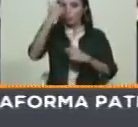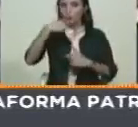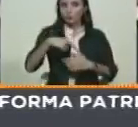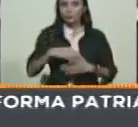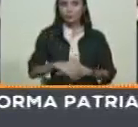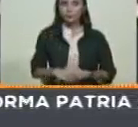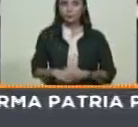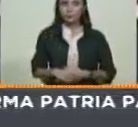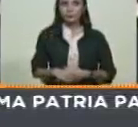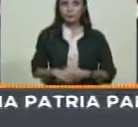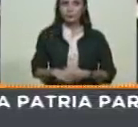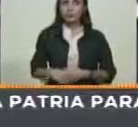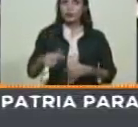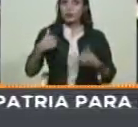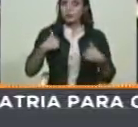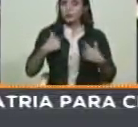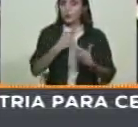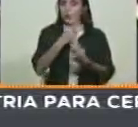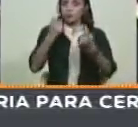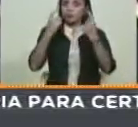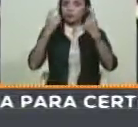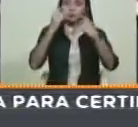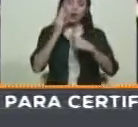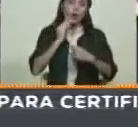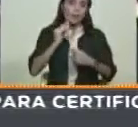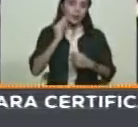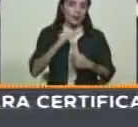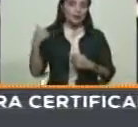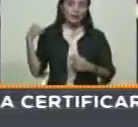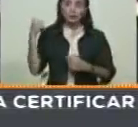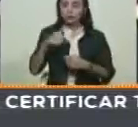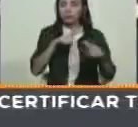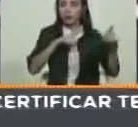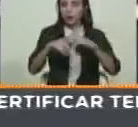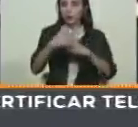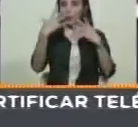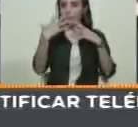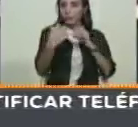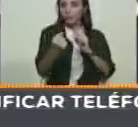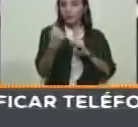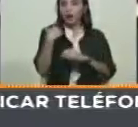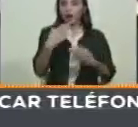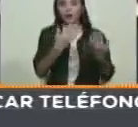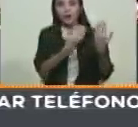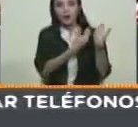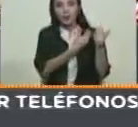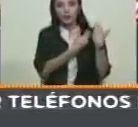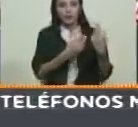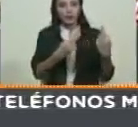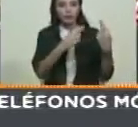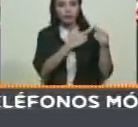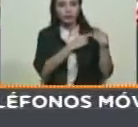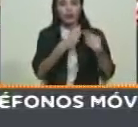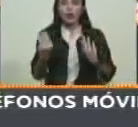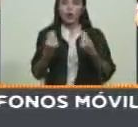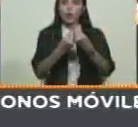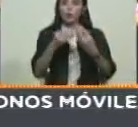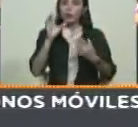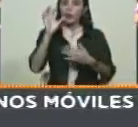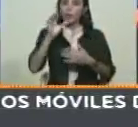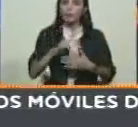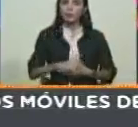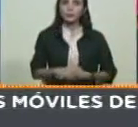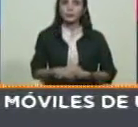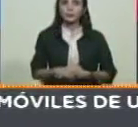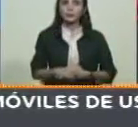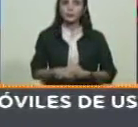con las lecciones bien aprendidas con más compromiso que nunca con la patria aquí